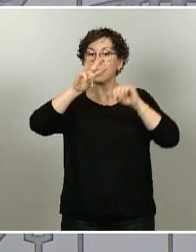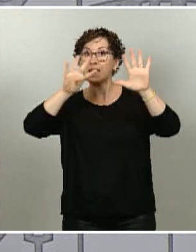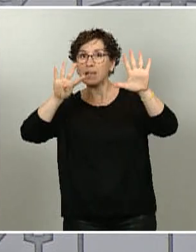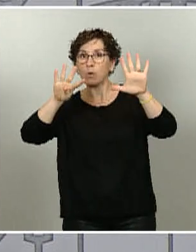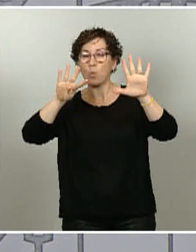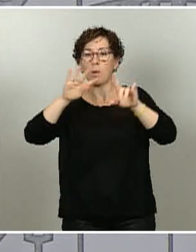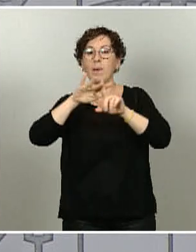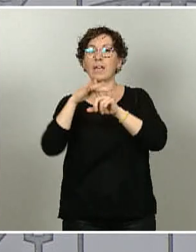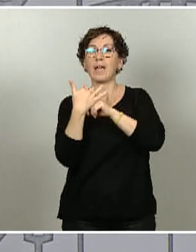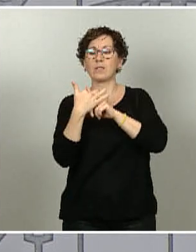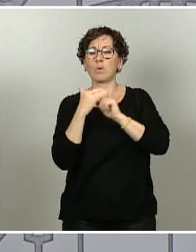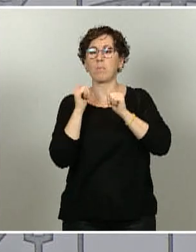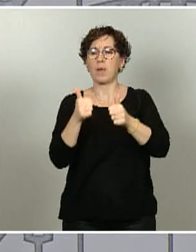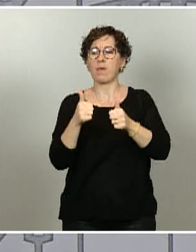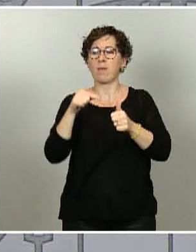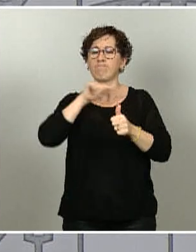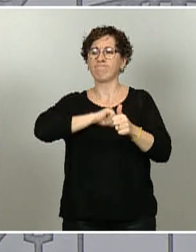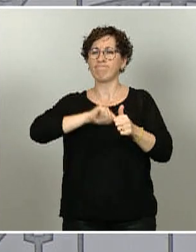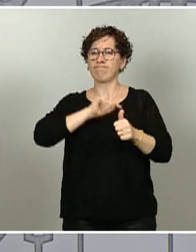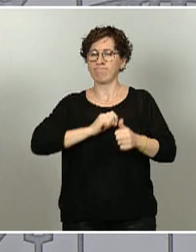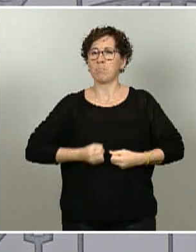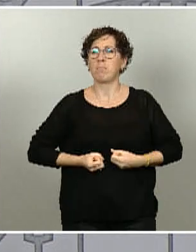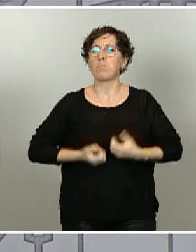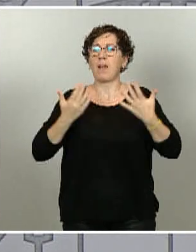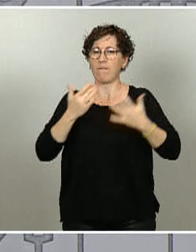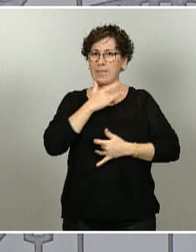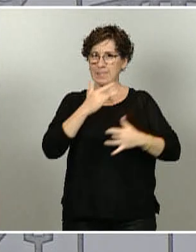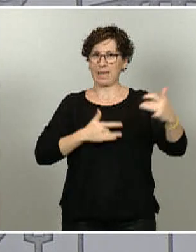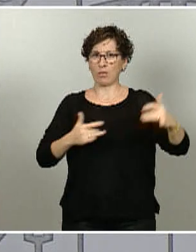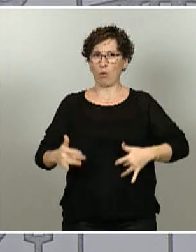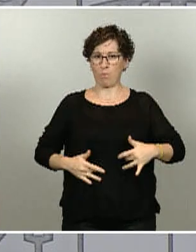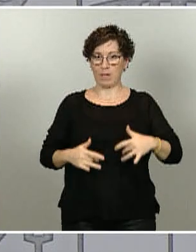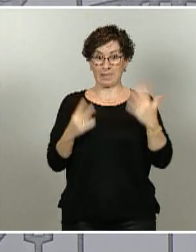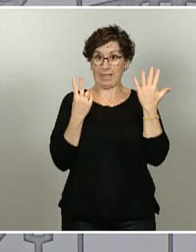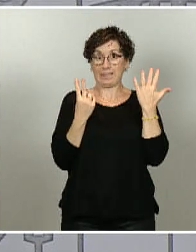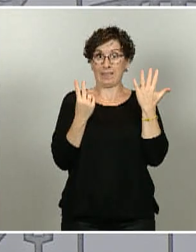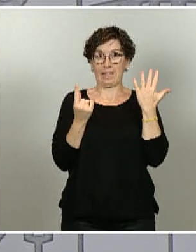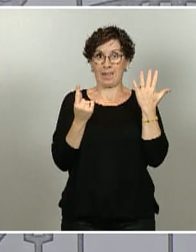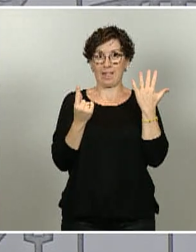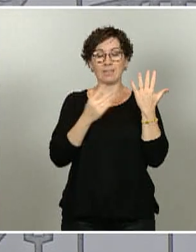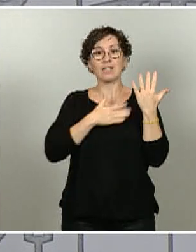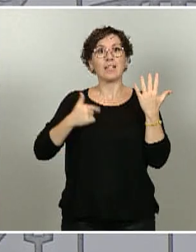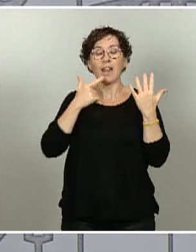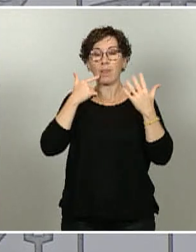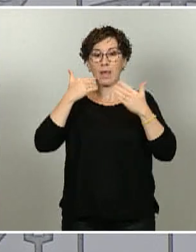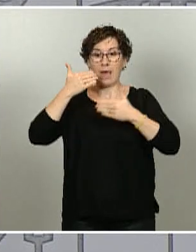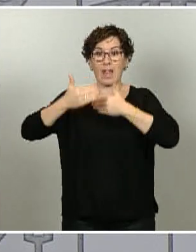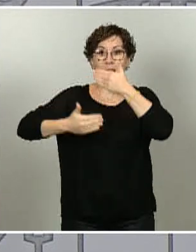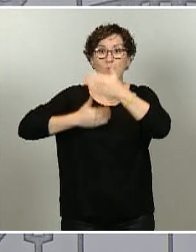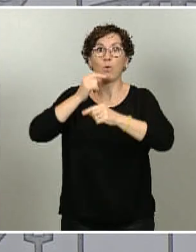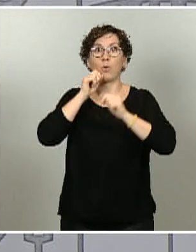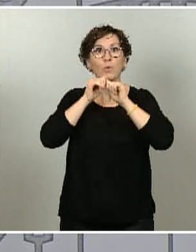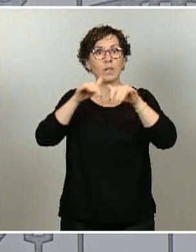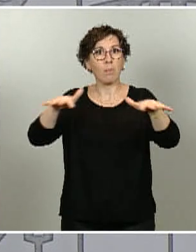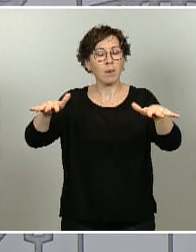esa semana. Es decir, la evolución real de la epidemia es probablemente incluso bastante mejor de lo que esos datos que